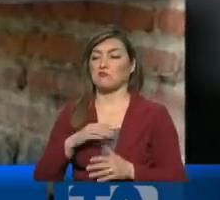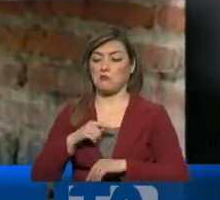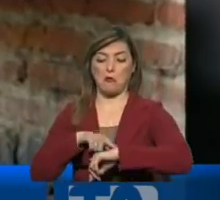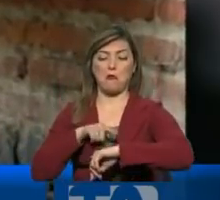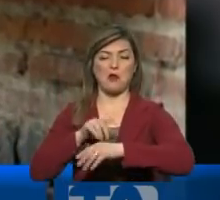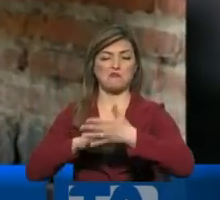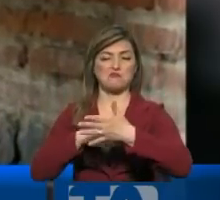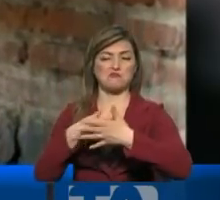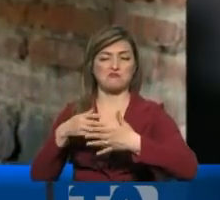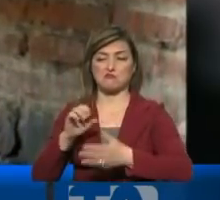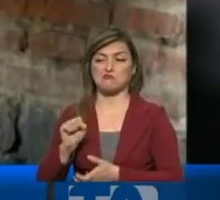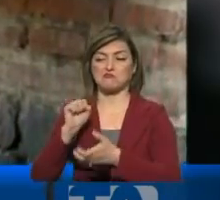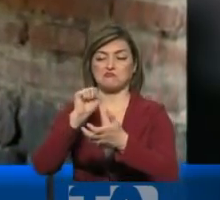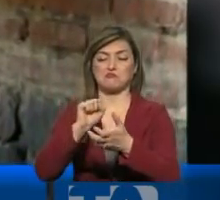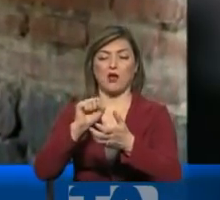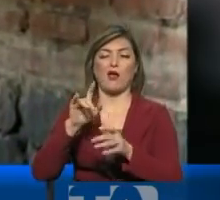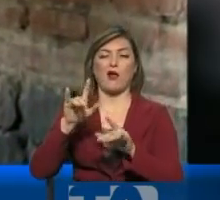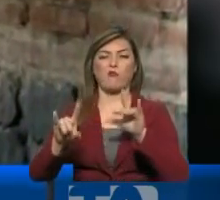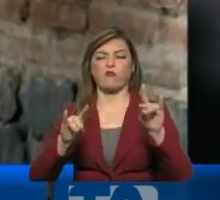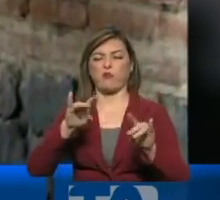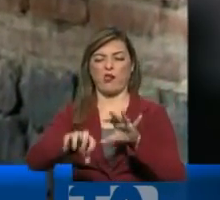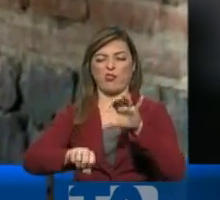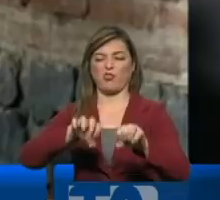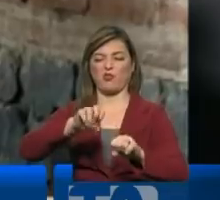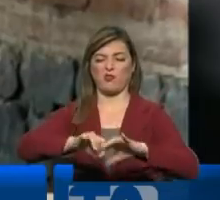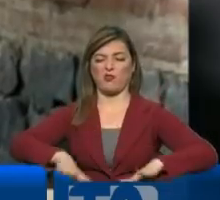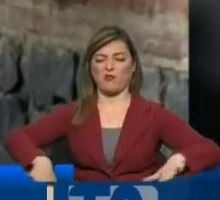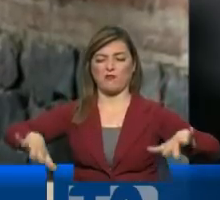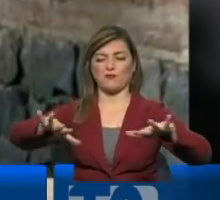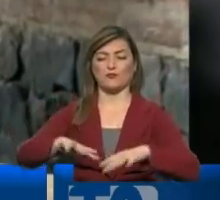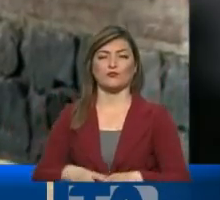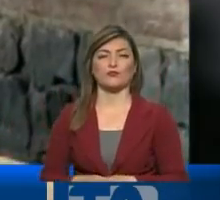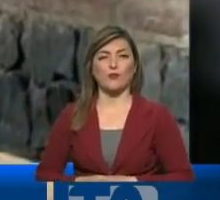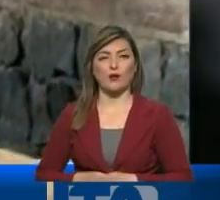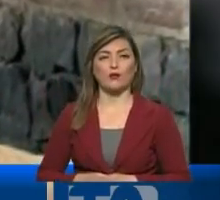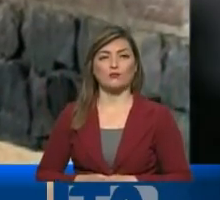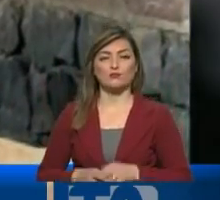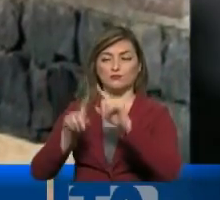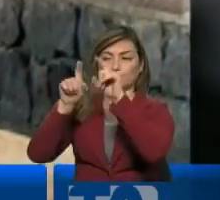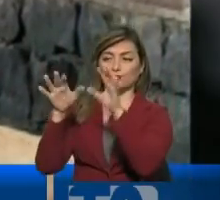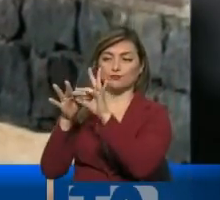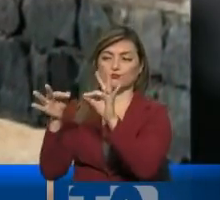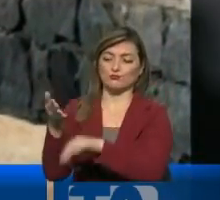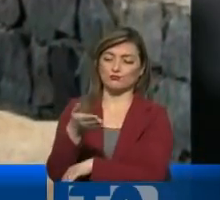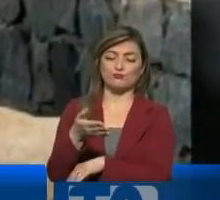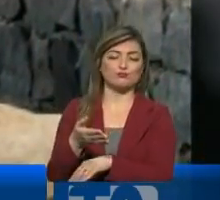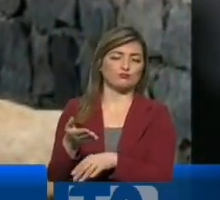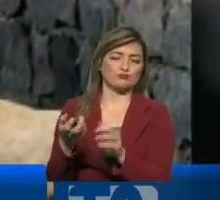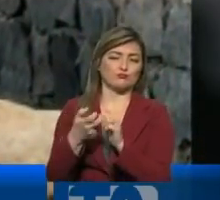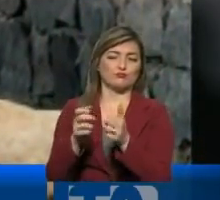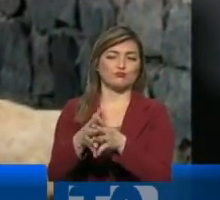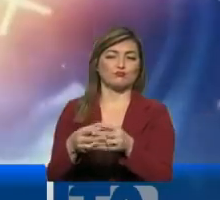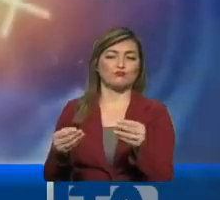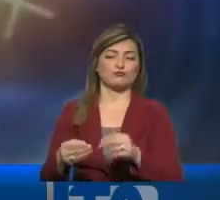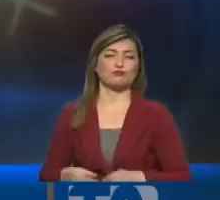horario, lo que ocasiona que animales desperdiquen los desechos a lo largo de esta calle. Un llamado a la empresa metropolitana de aseo para que analice